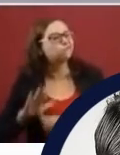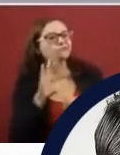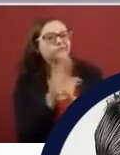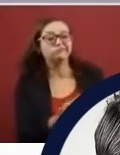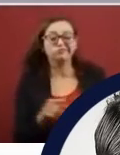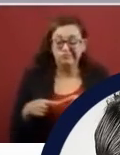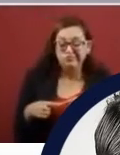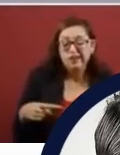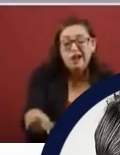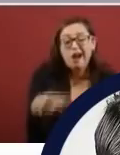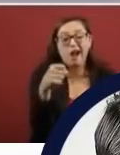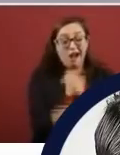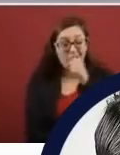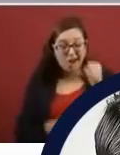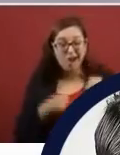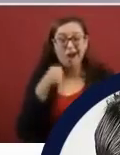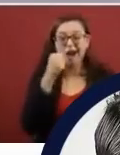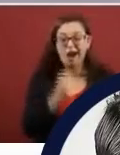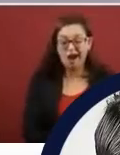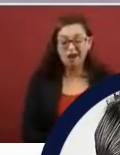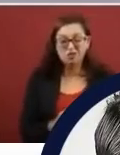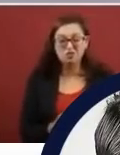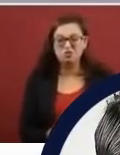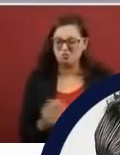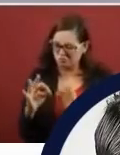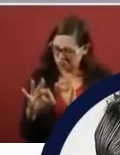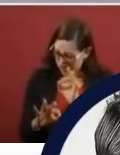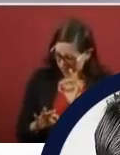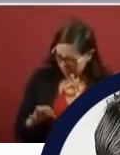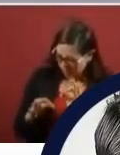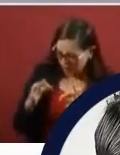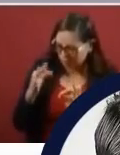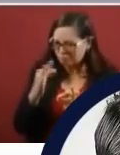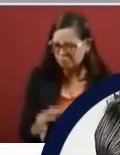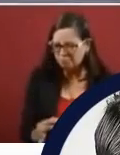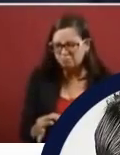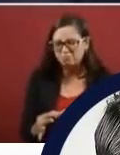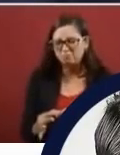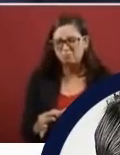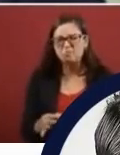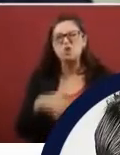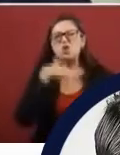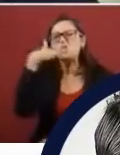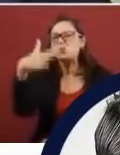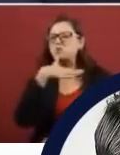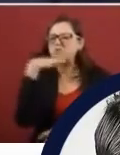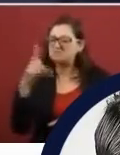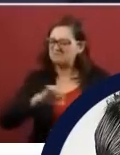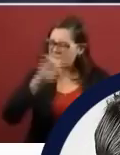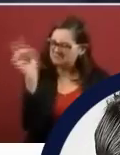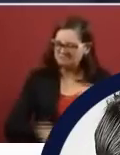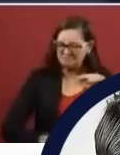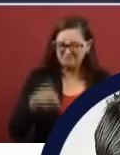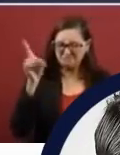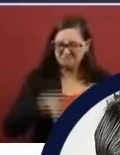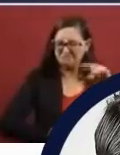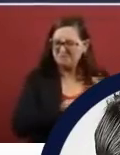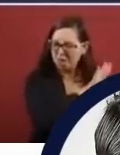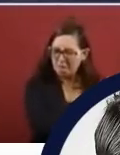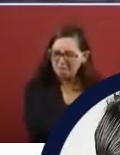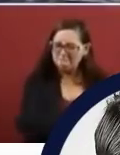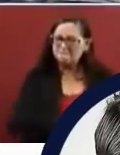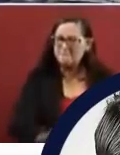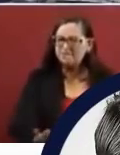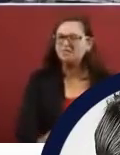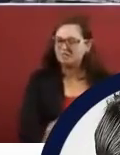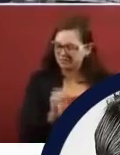por reentender que el movimiento político que trasciende al partido y espero trascienda en